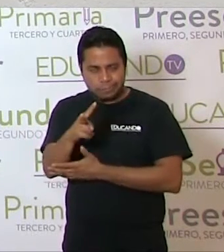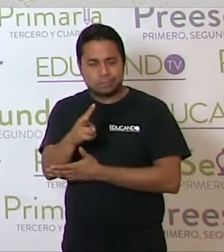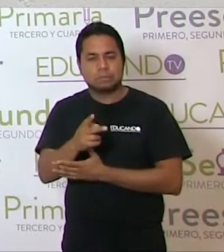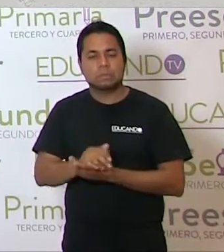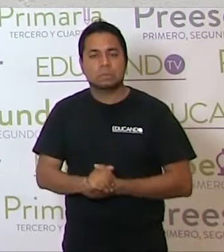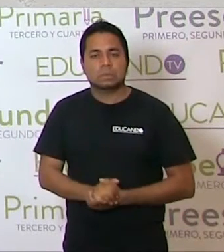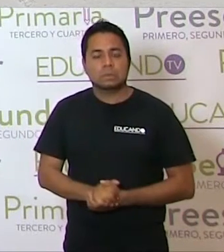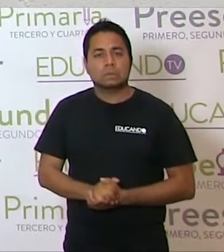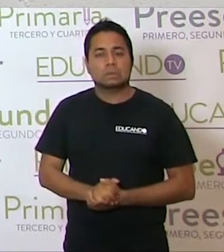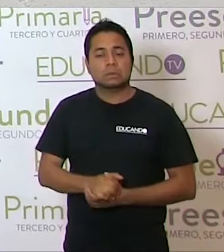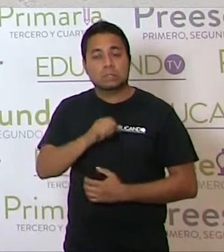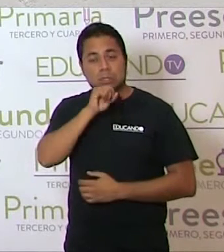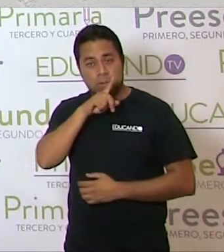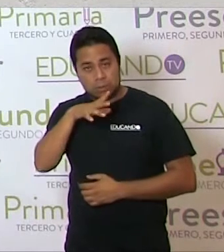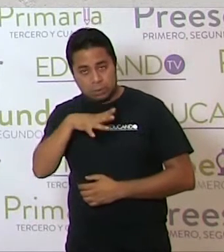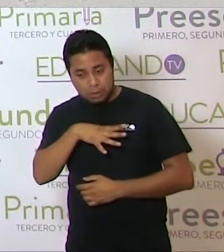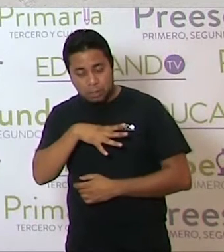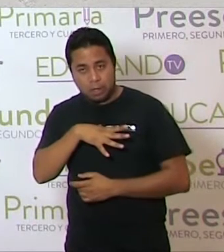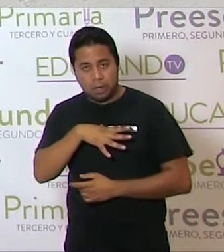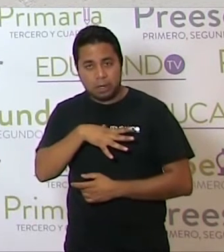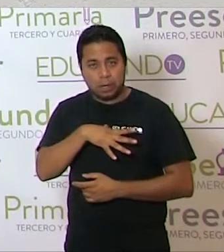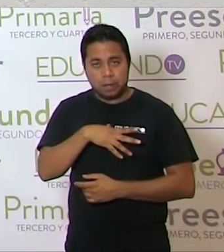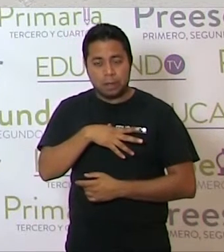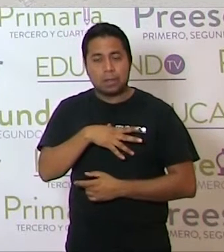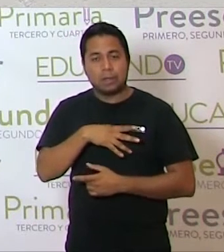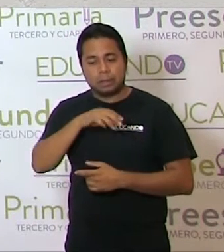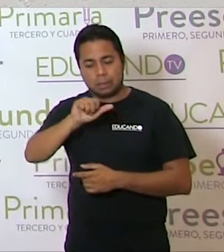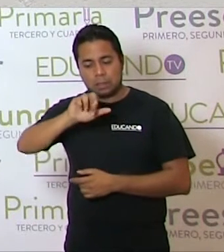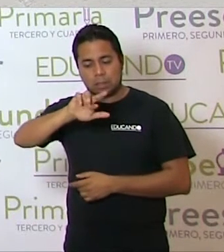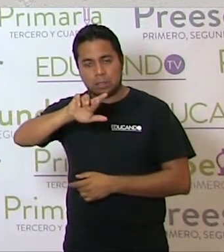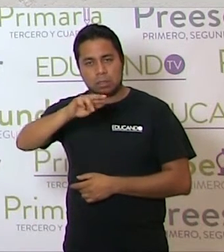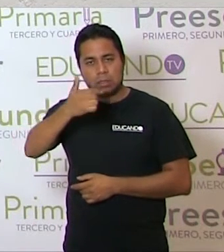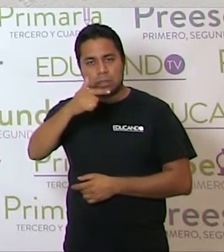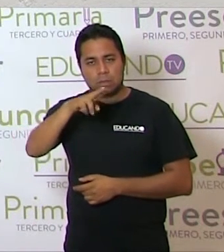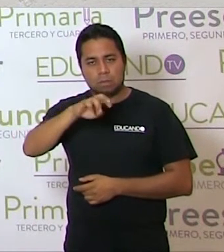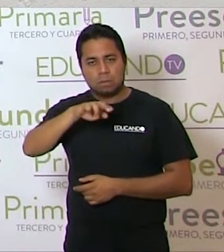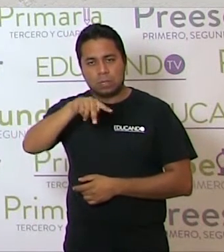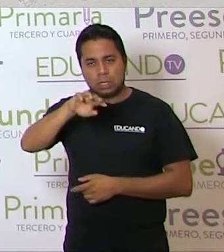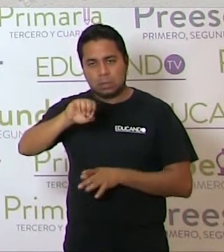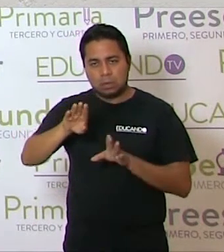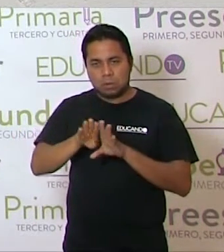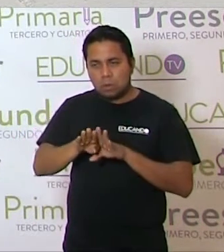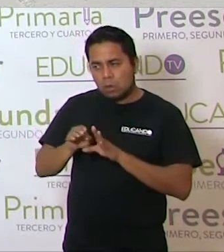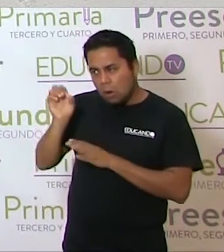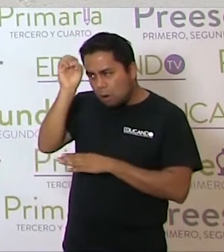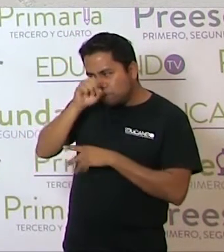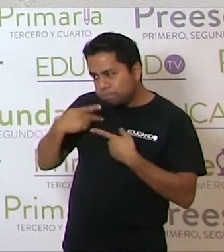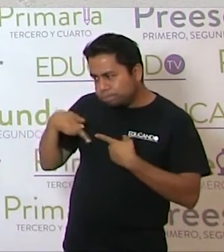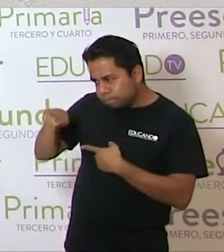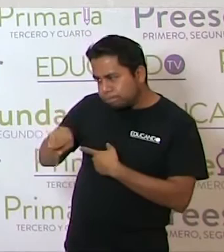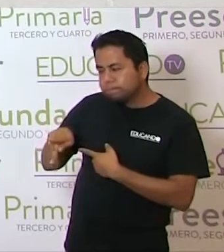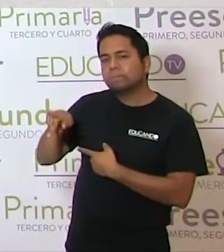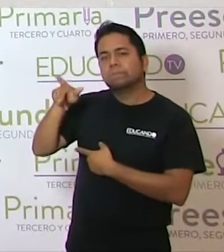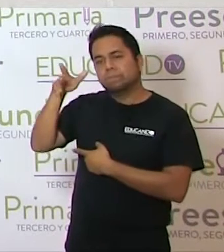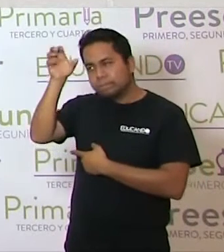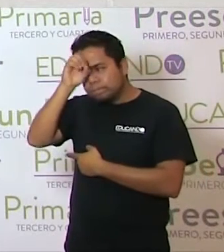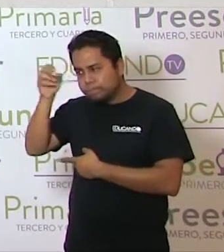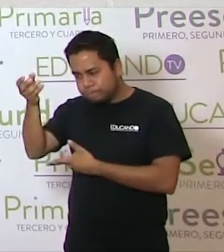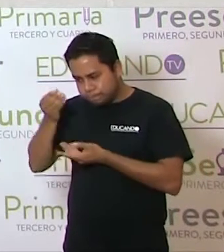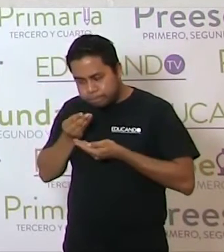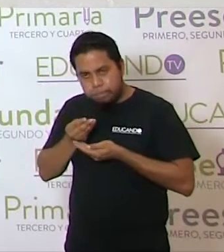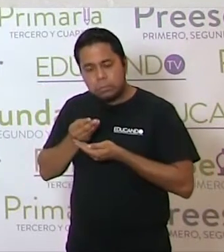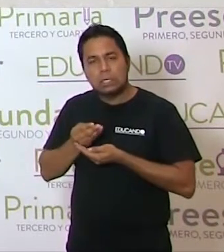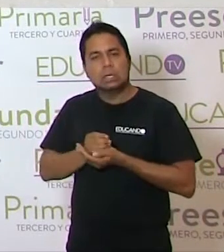existen argumentos que son basados digamos en opiniones personales y